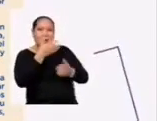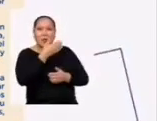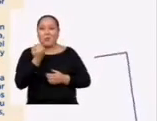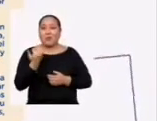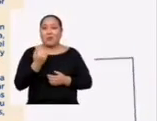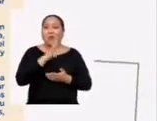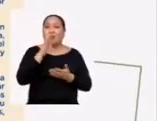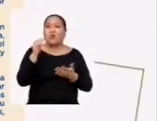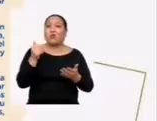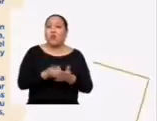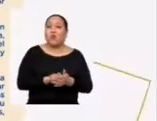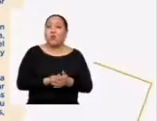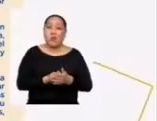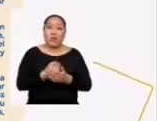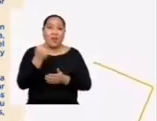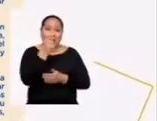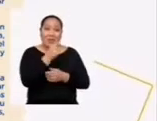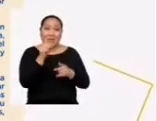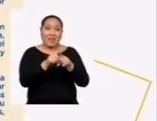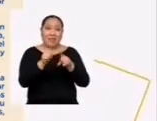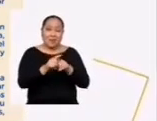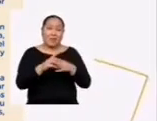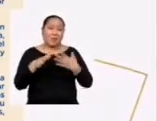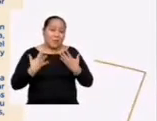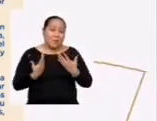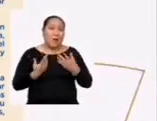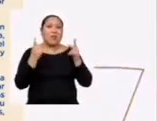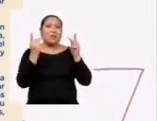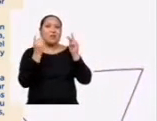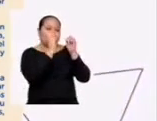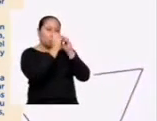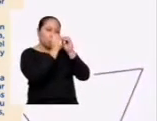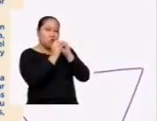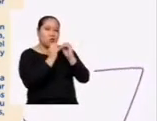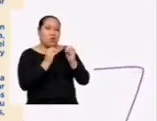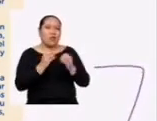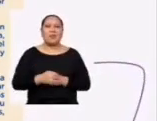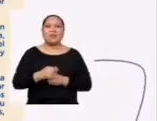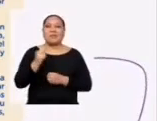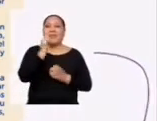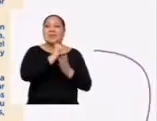Todo texto, incluso este, es perfectible.